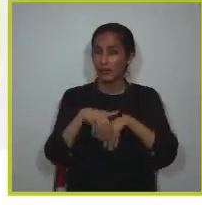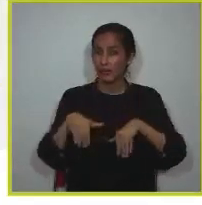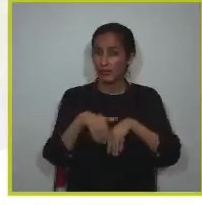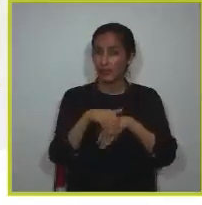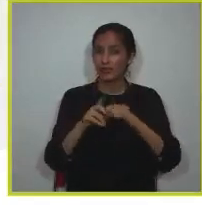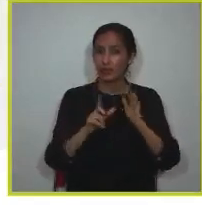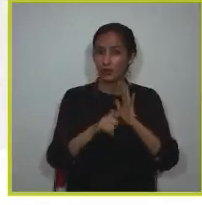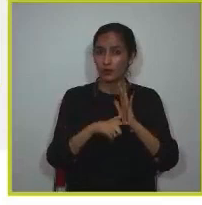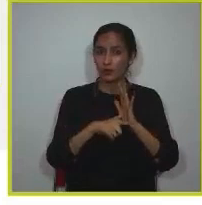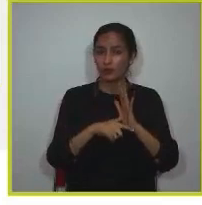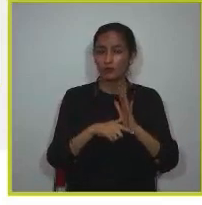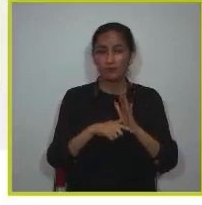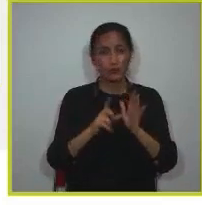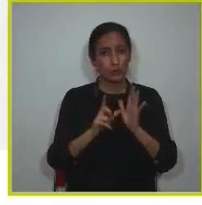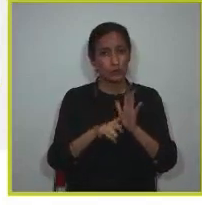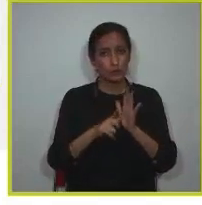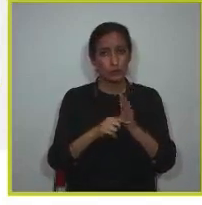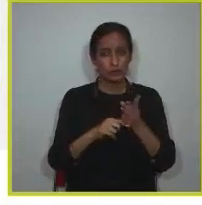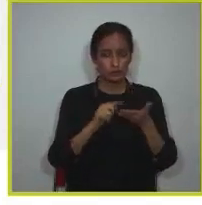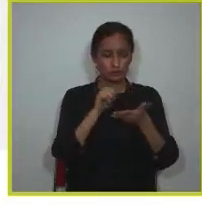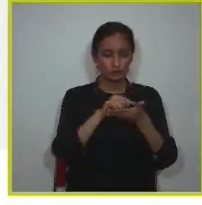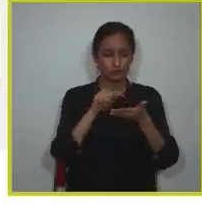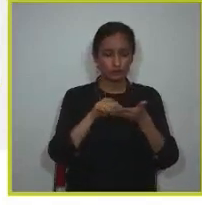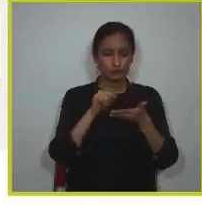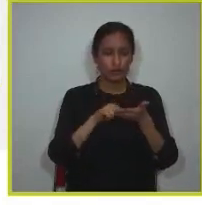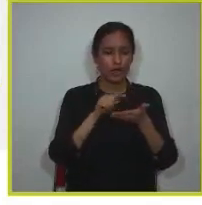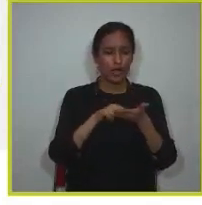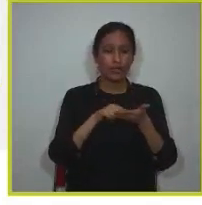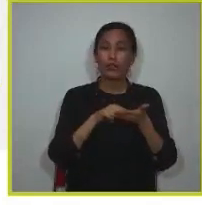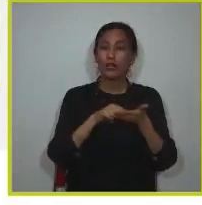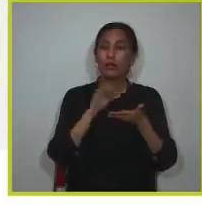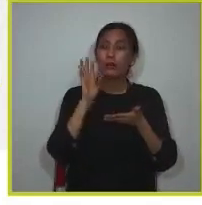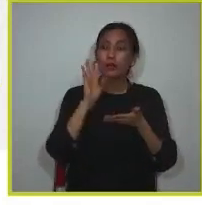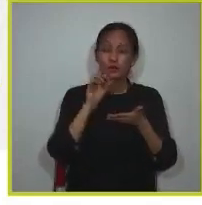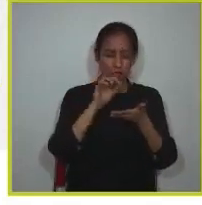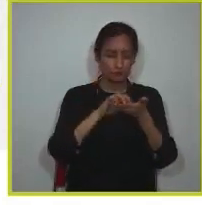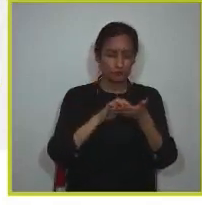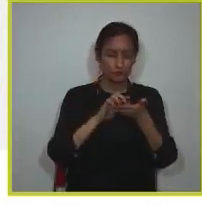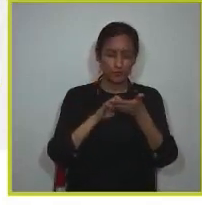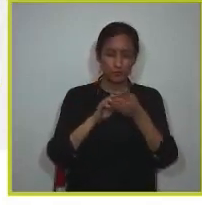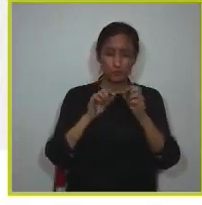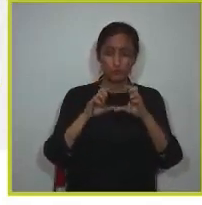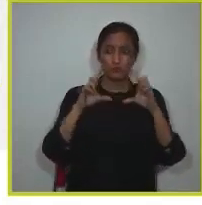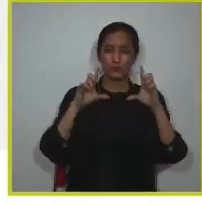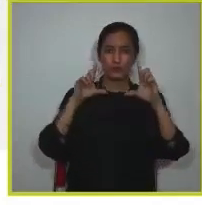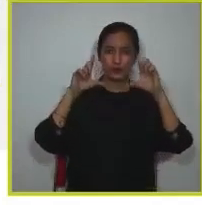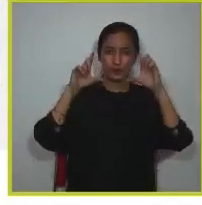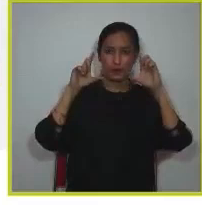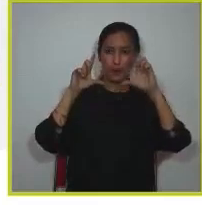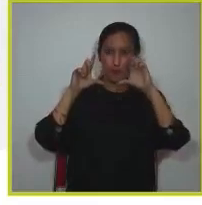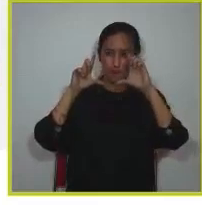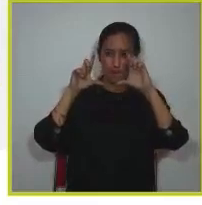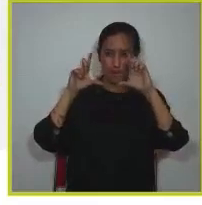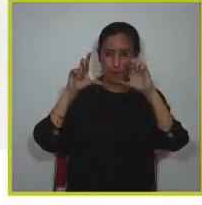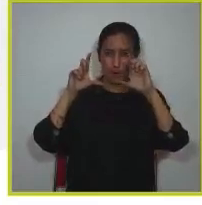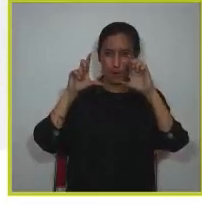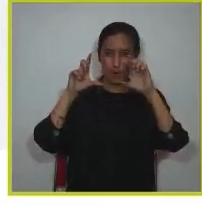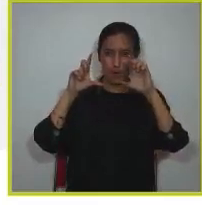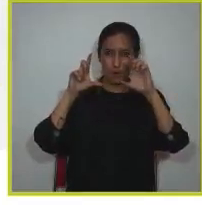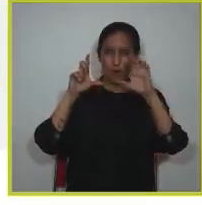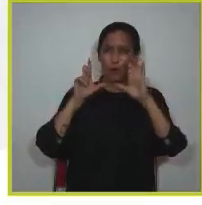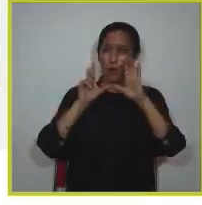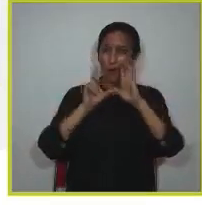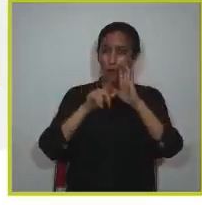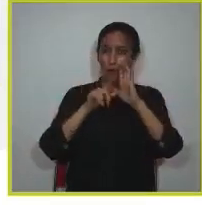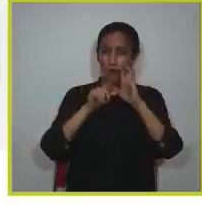en un par de botones que queda clic ya tiene su cámara fotográfica activada puede tomar una fotografía y